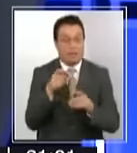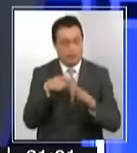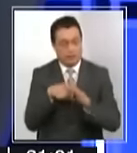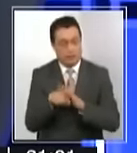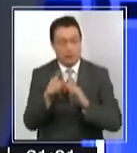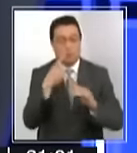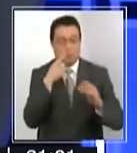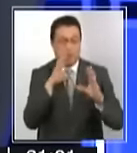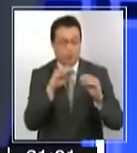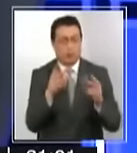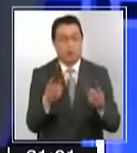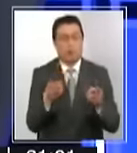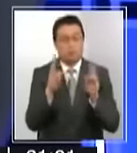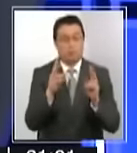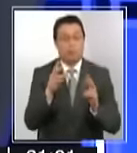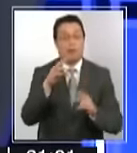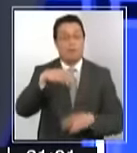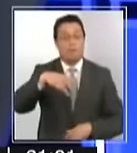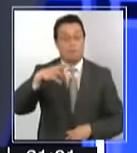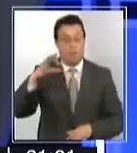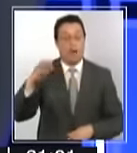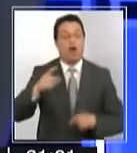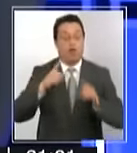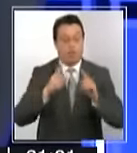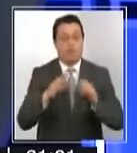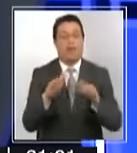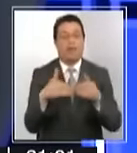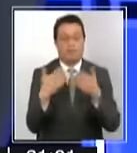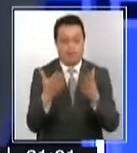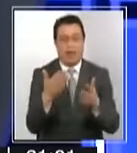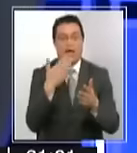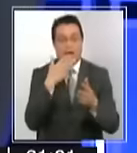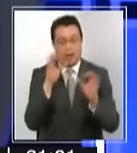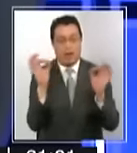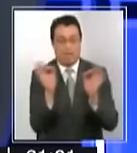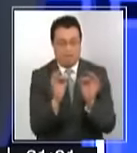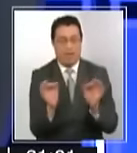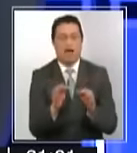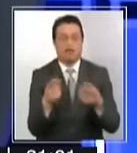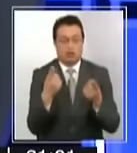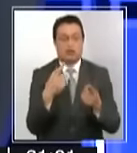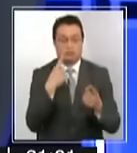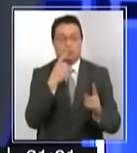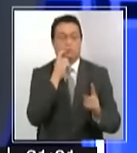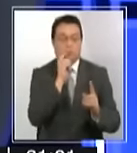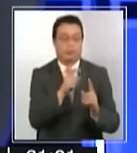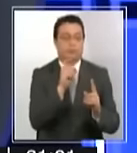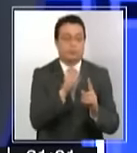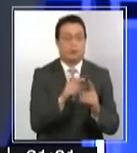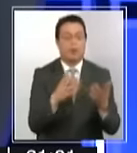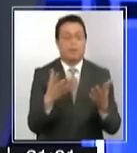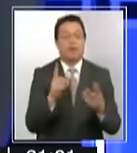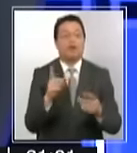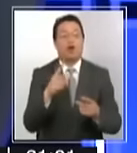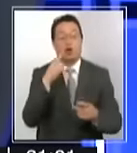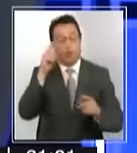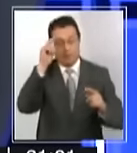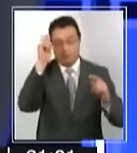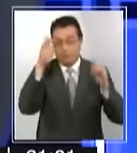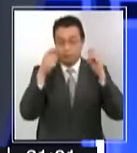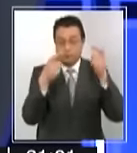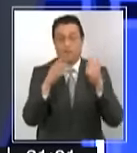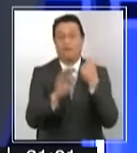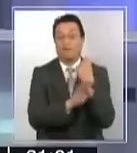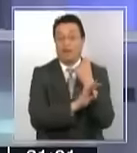que es válida, Enríquez debe dar una explicación clara frente a los hechos concretos que se le imputan y que no son un invento ni del fiscal